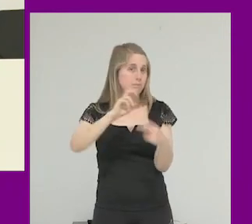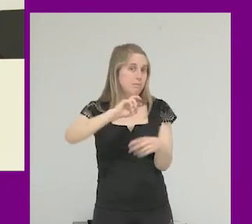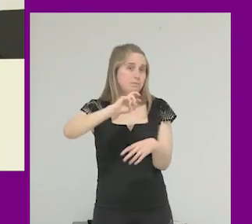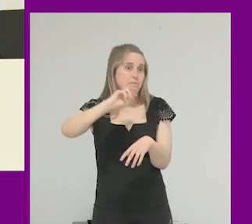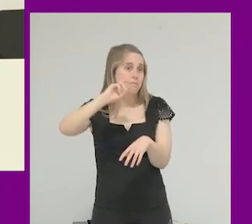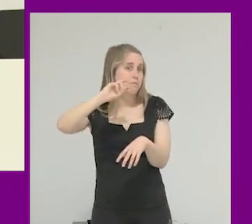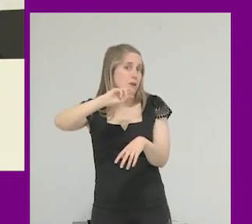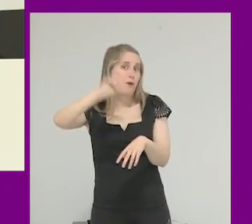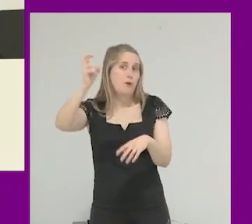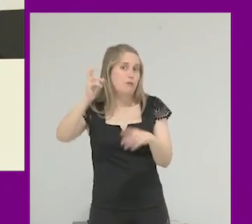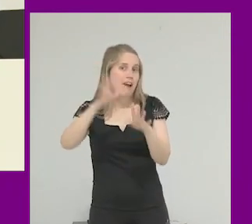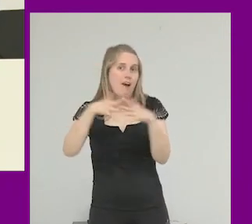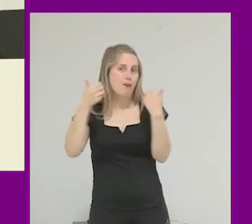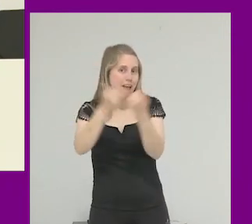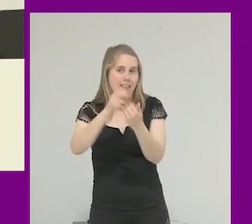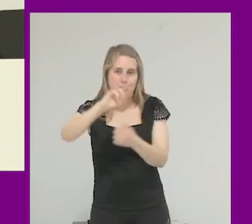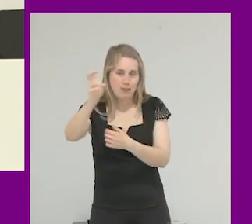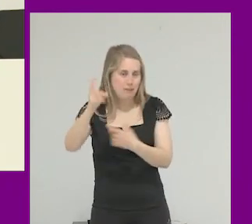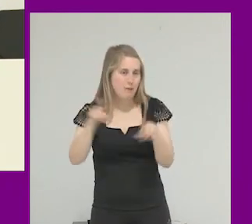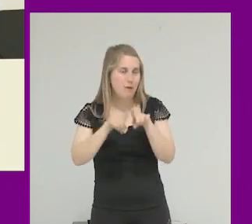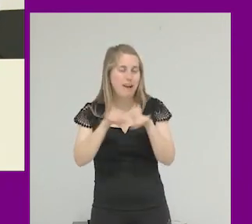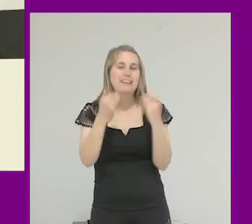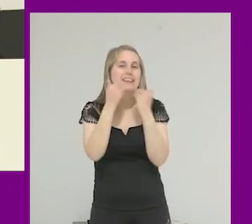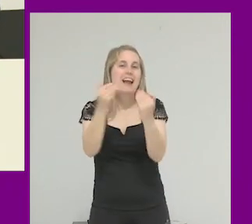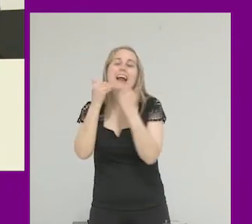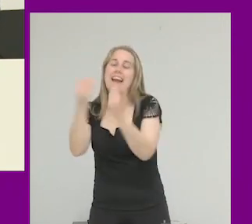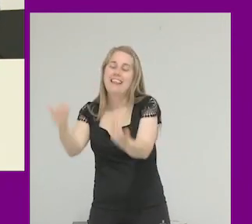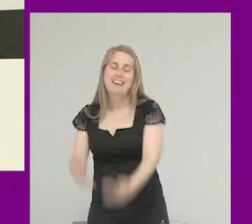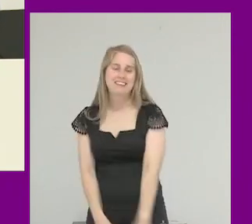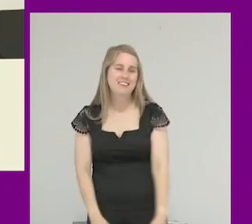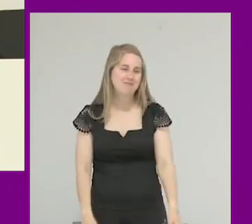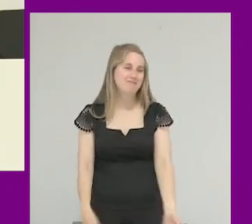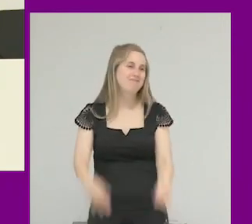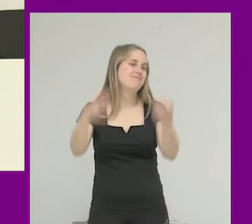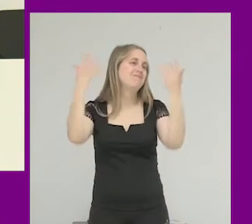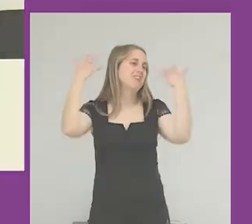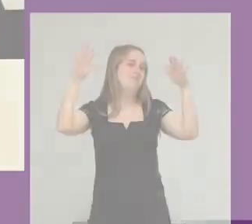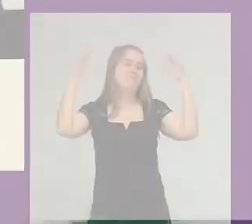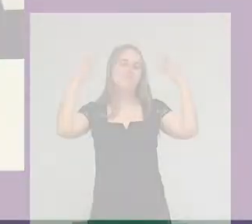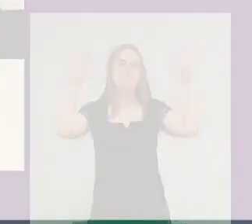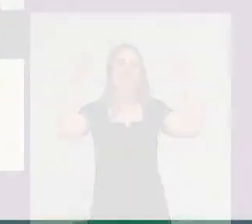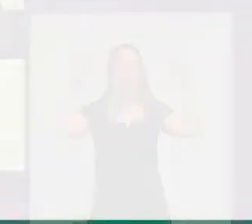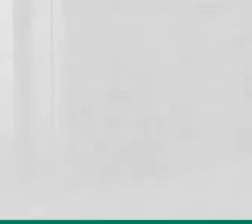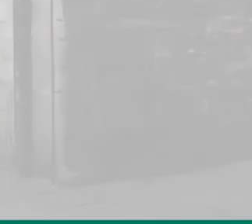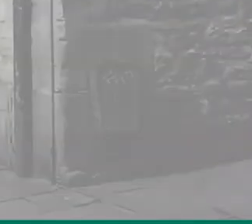otra jornada como esta. O sea que muchísimas gracias a todos y todas.